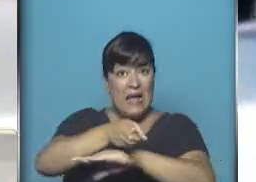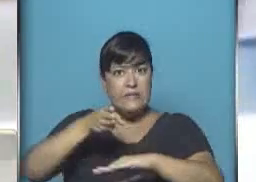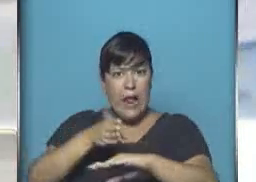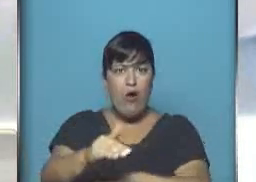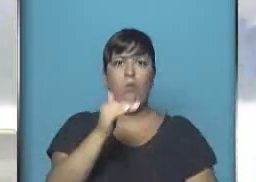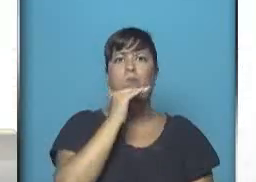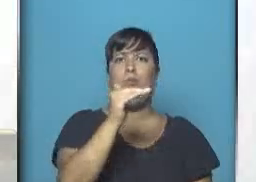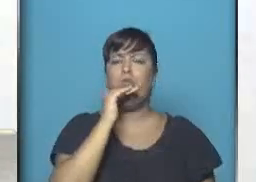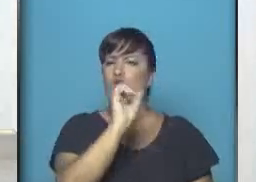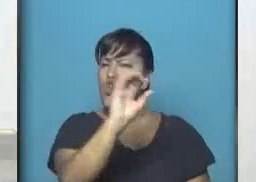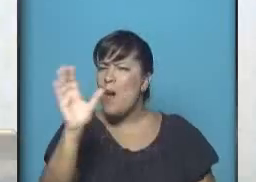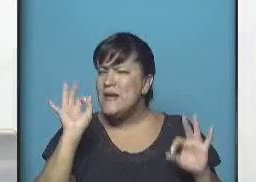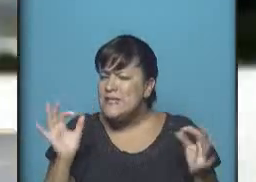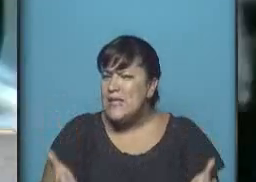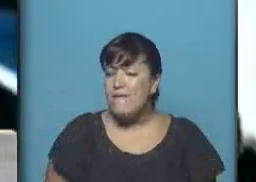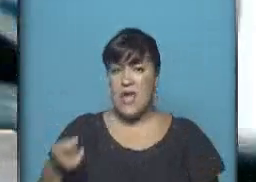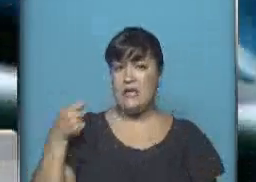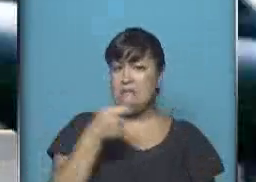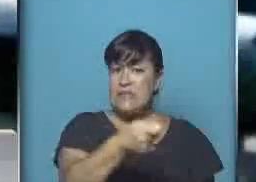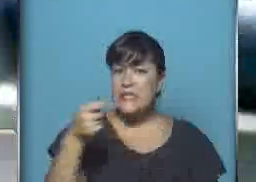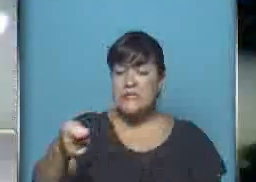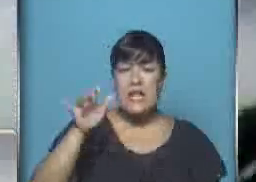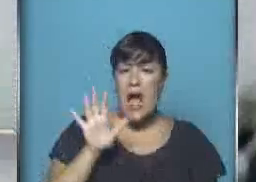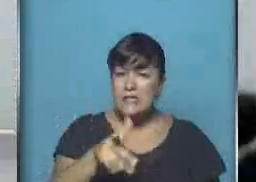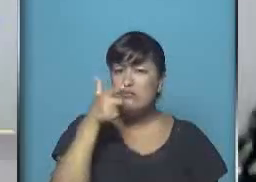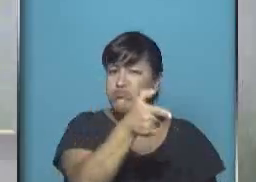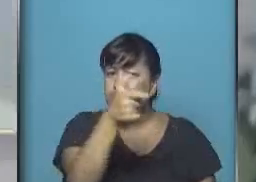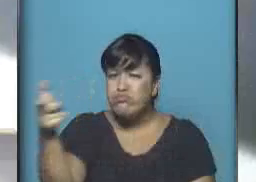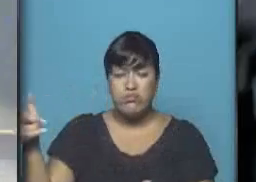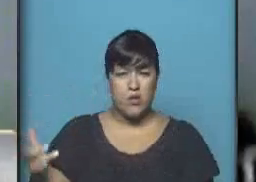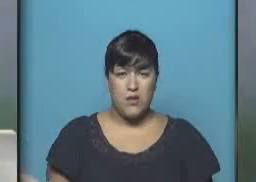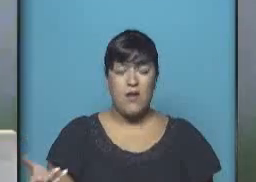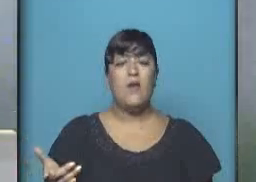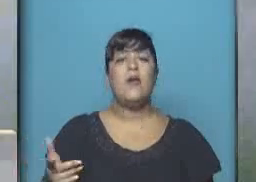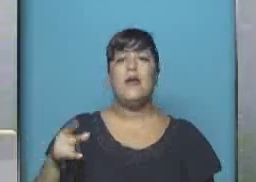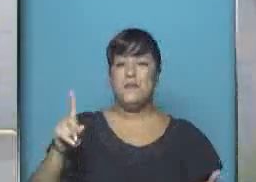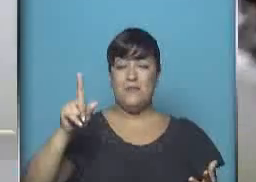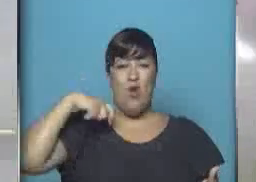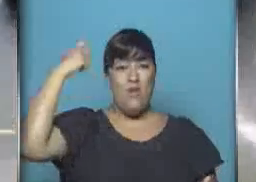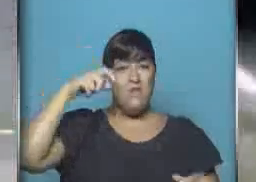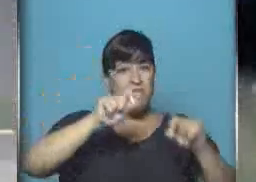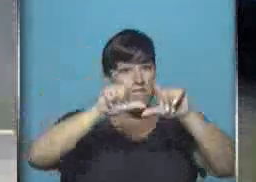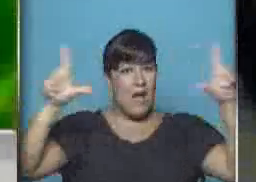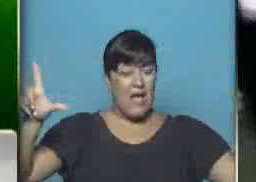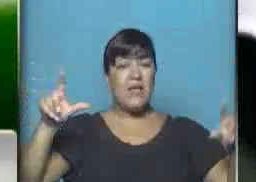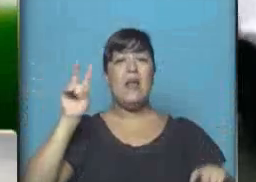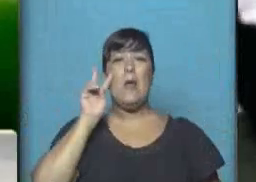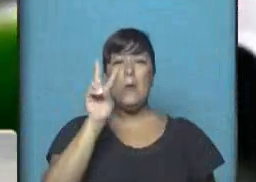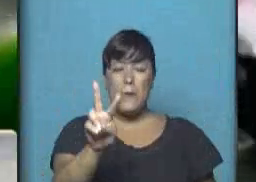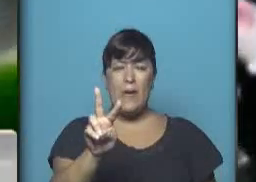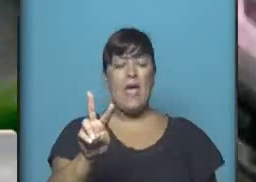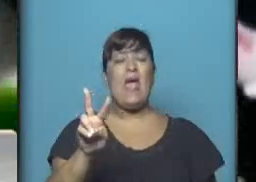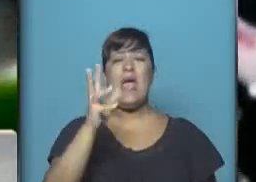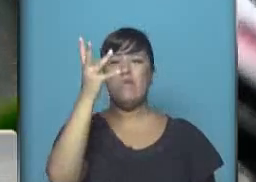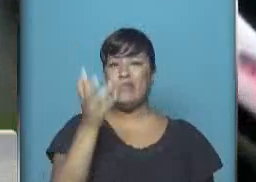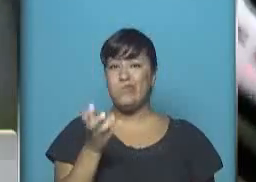mencionaron y los asesinaron inmediatamente. Estas imágenes nos permiten ver algo que